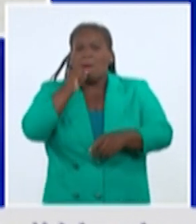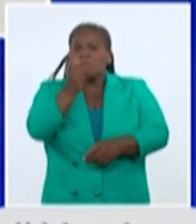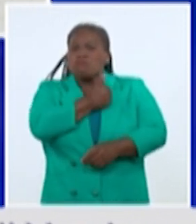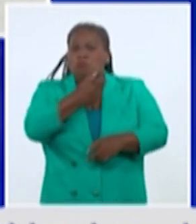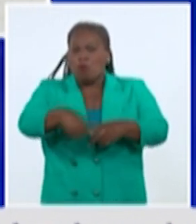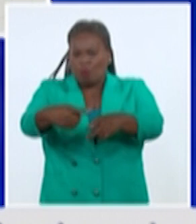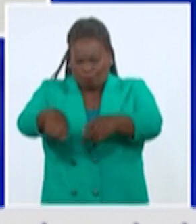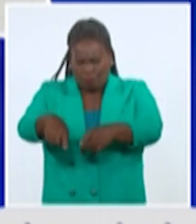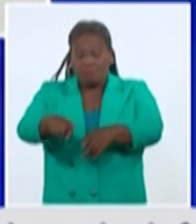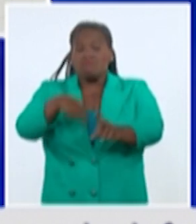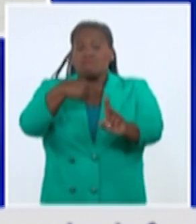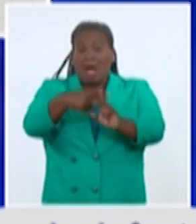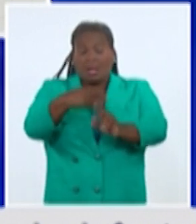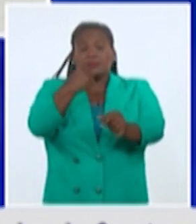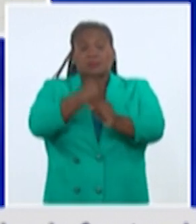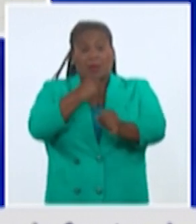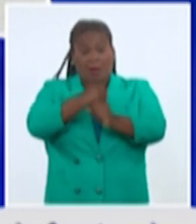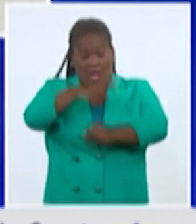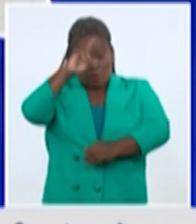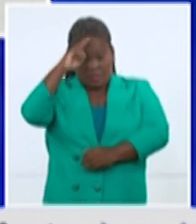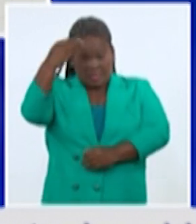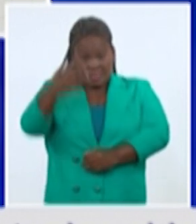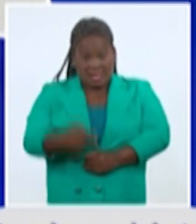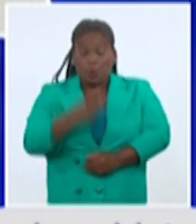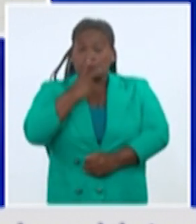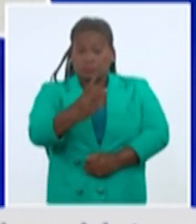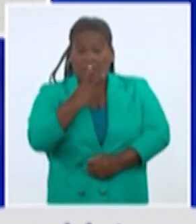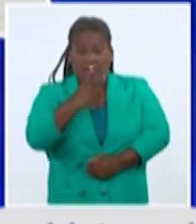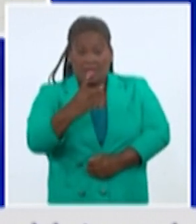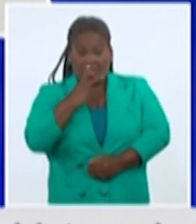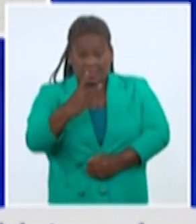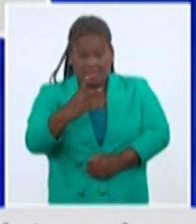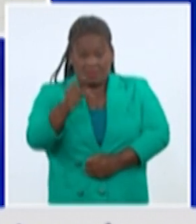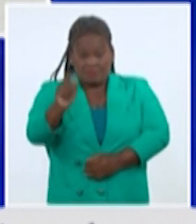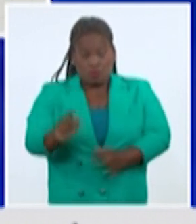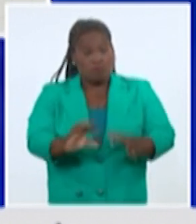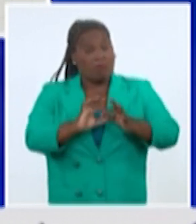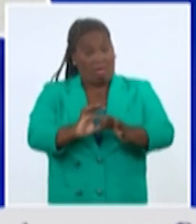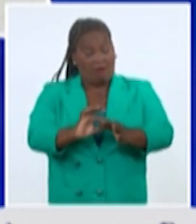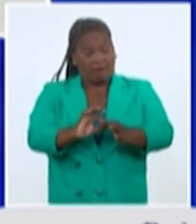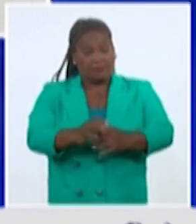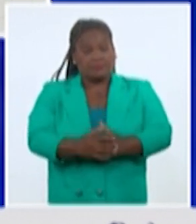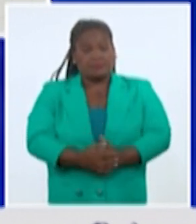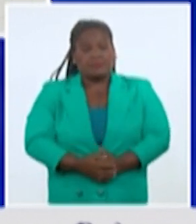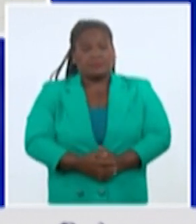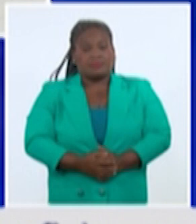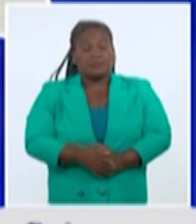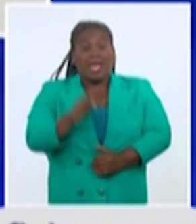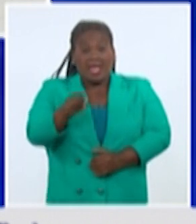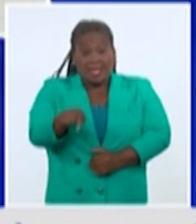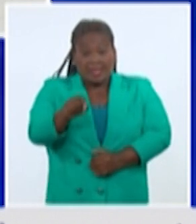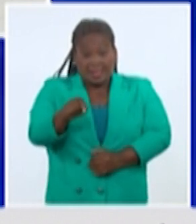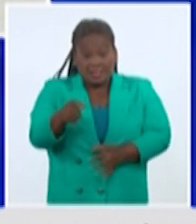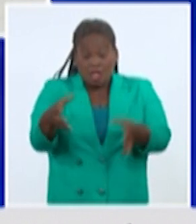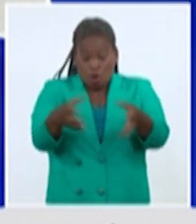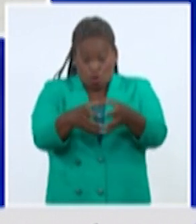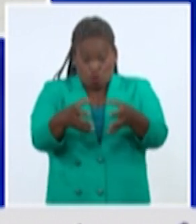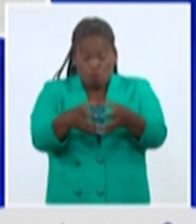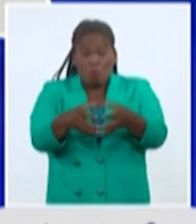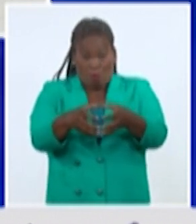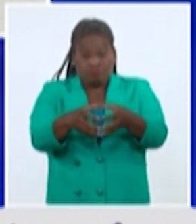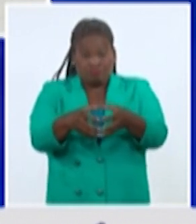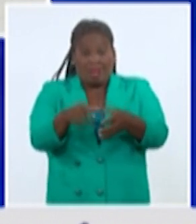salud que están directamente en la atención al grave. Esta población es la población que más riesgo